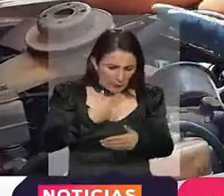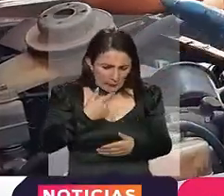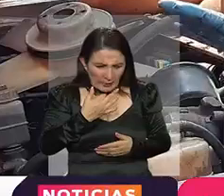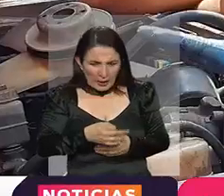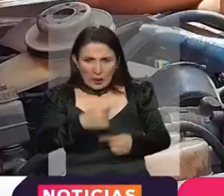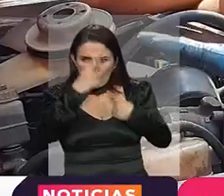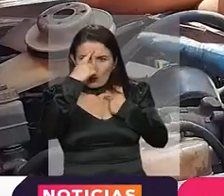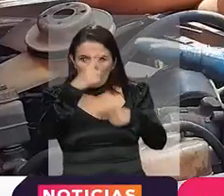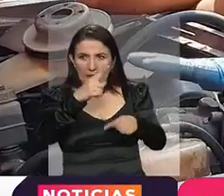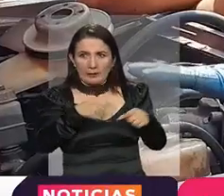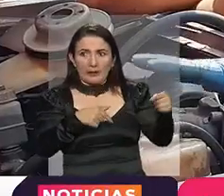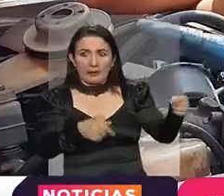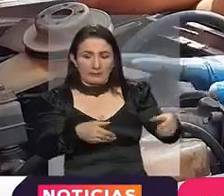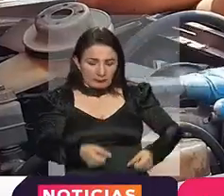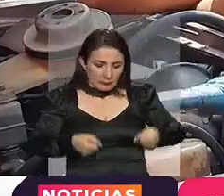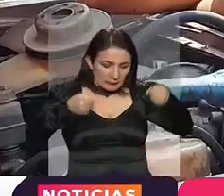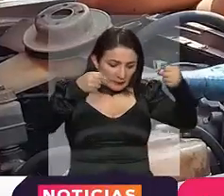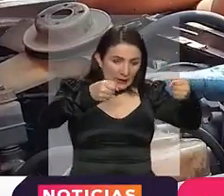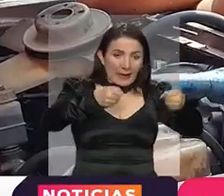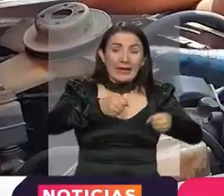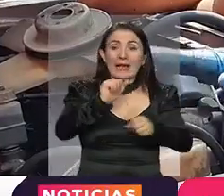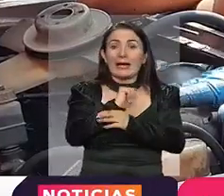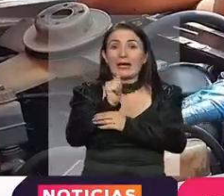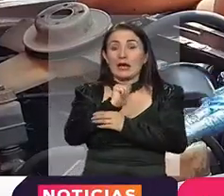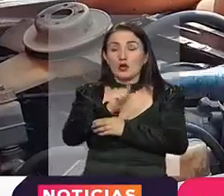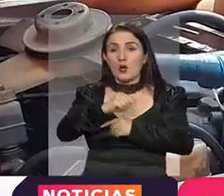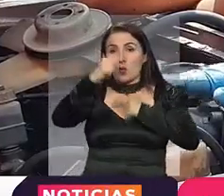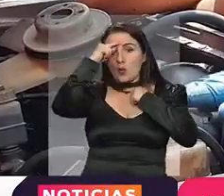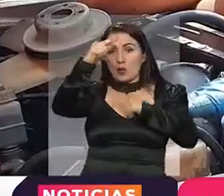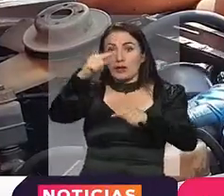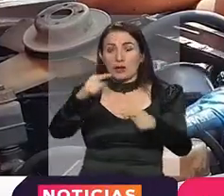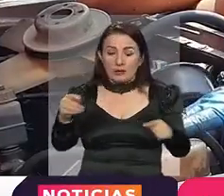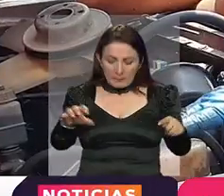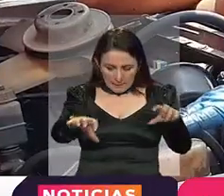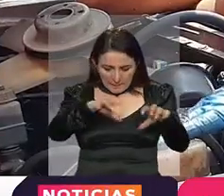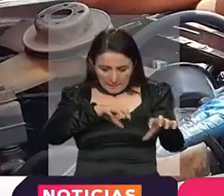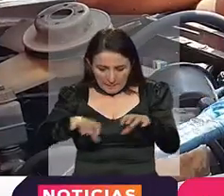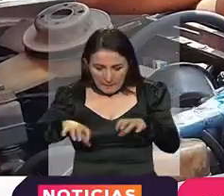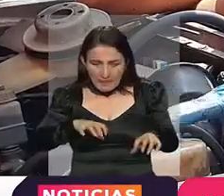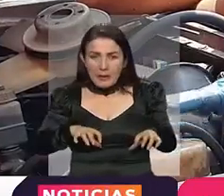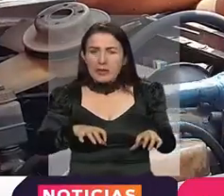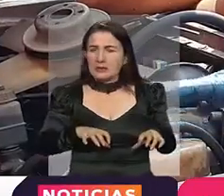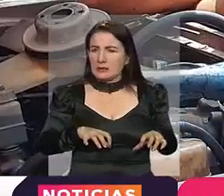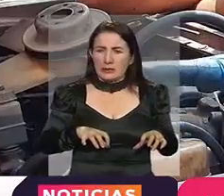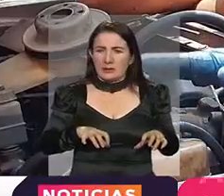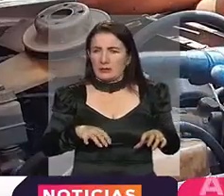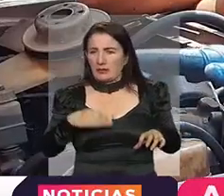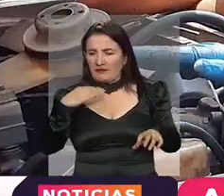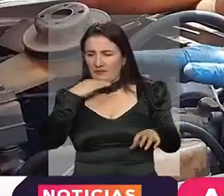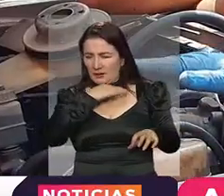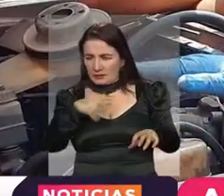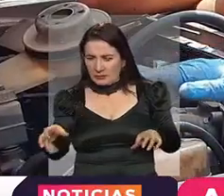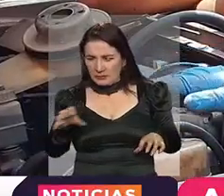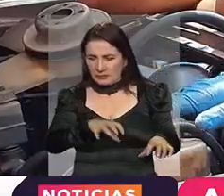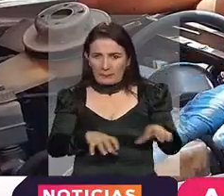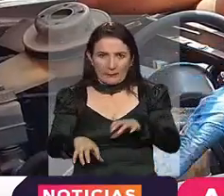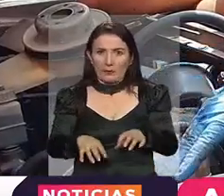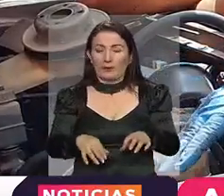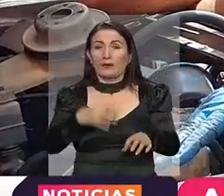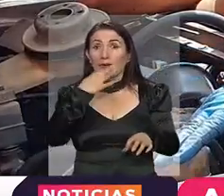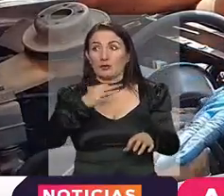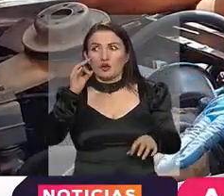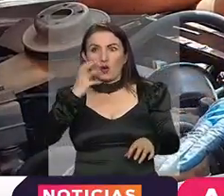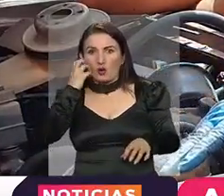la originalidad y que el vehículo tenga elementos o partes que se desconozca su procedencia. Pueden